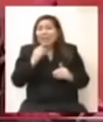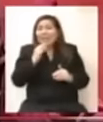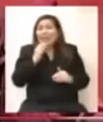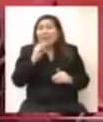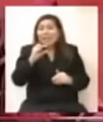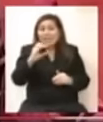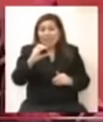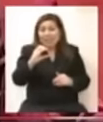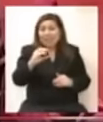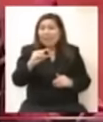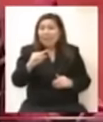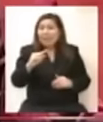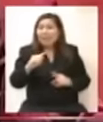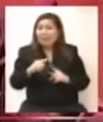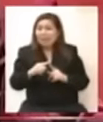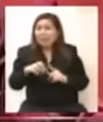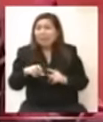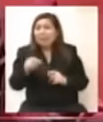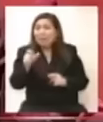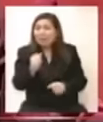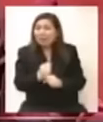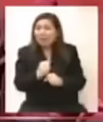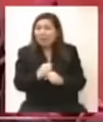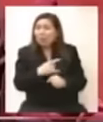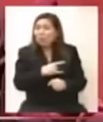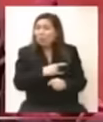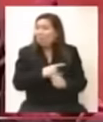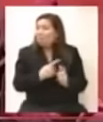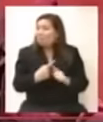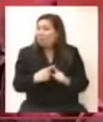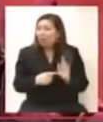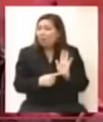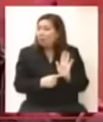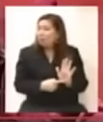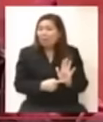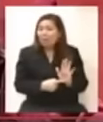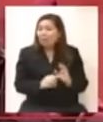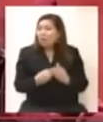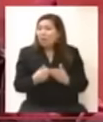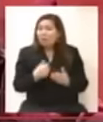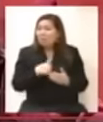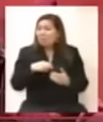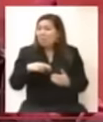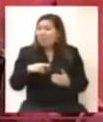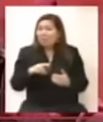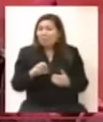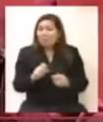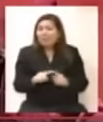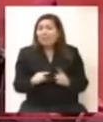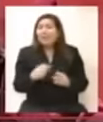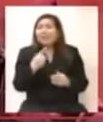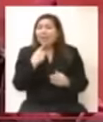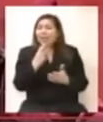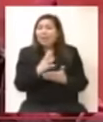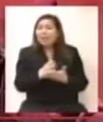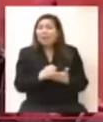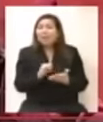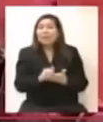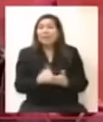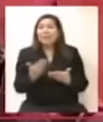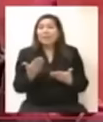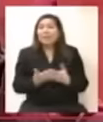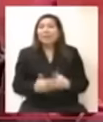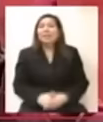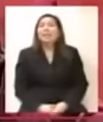cgtp que es un gremio de trabajadores universidades pero no aparecen los gremios de las mes salvo que se haya omitido acá